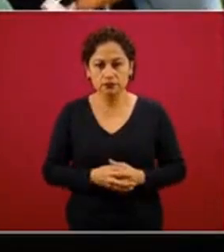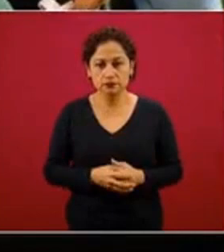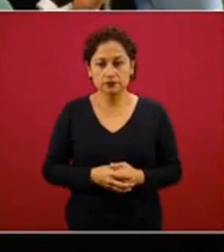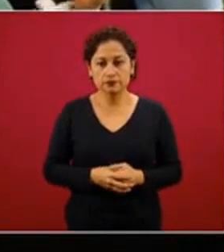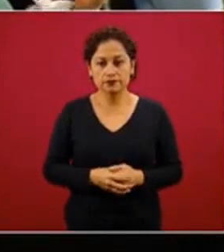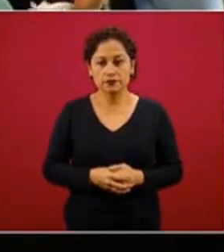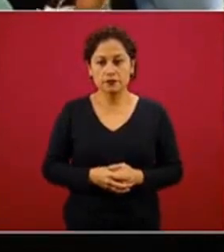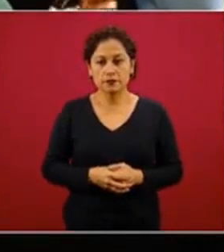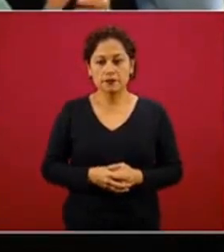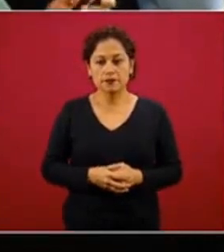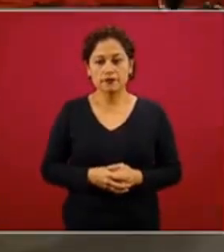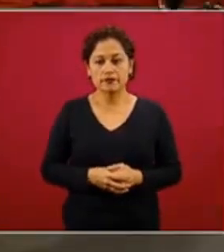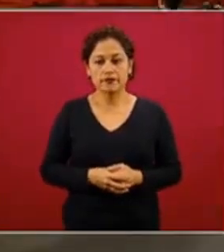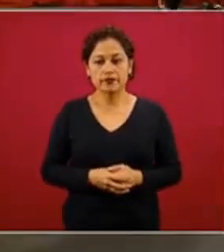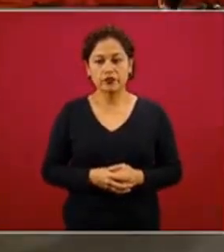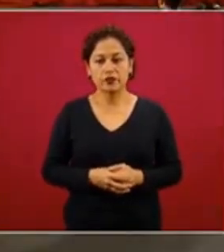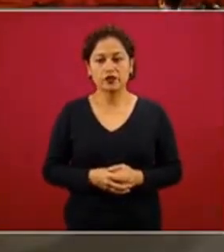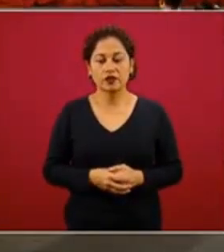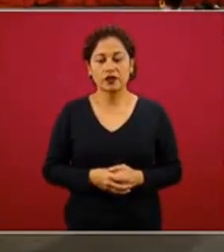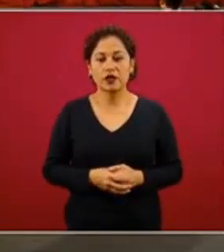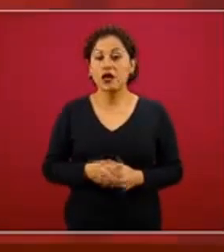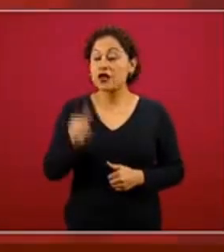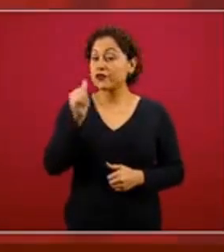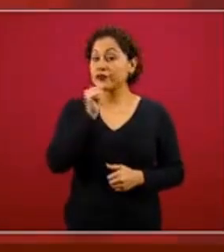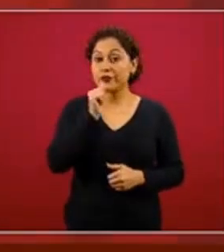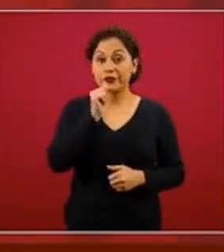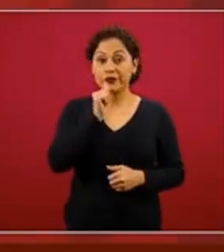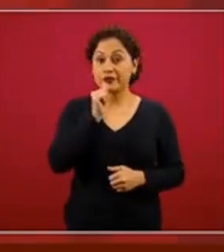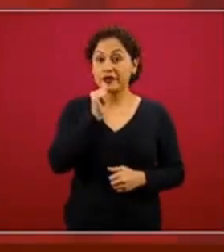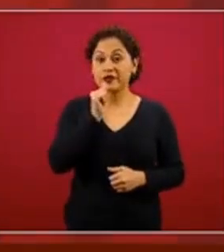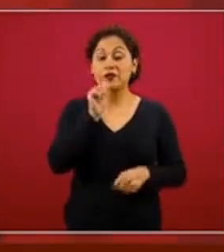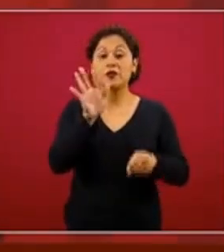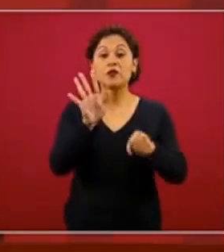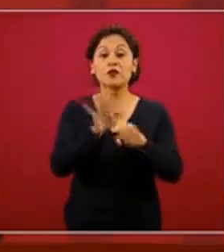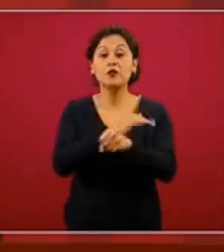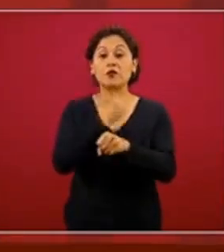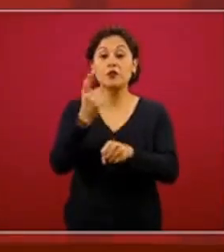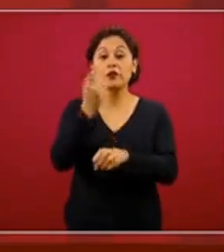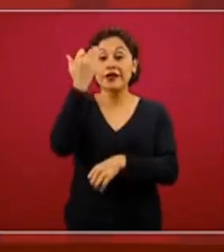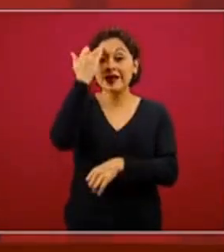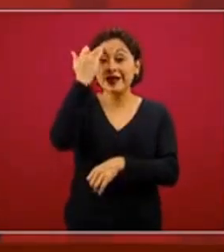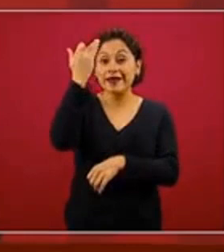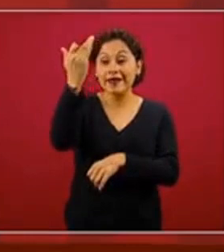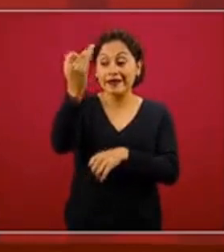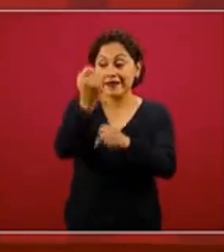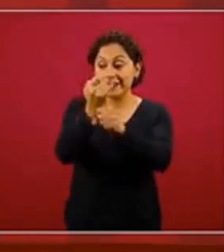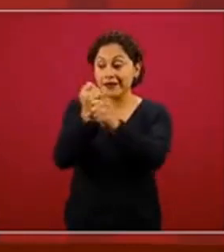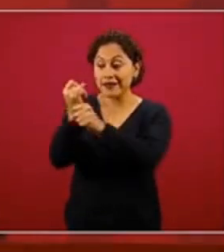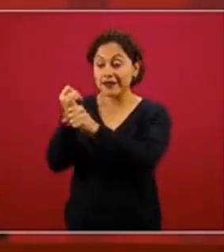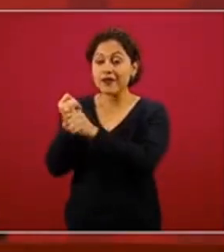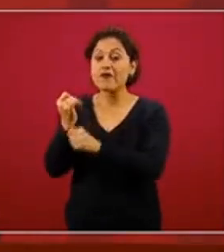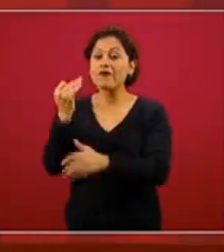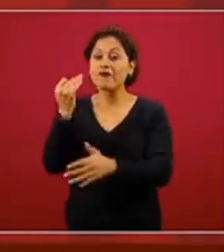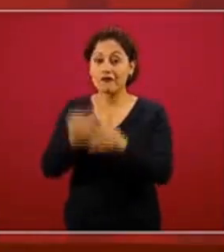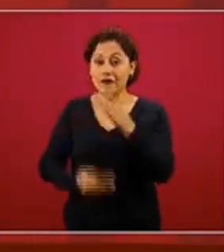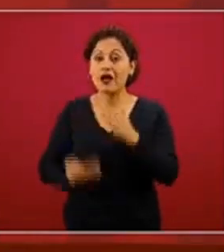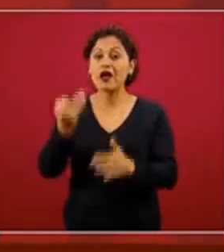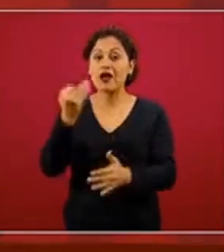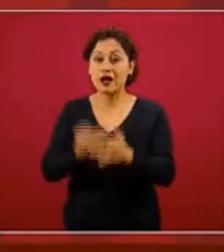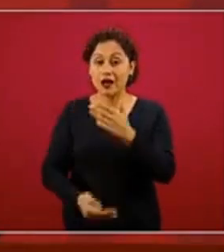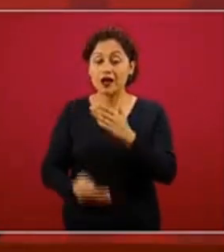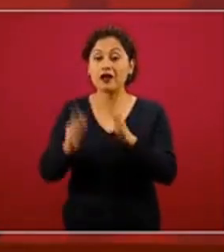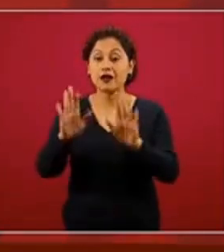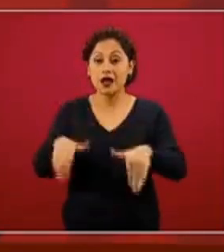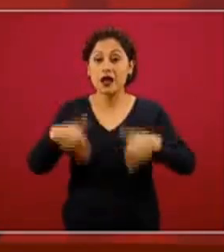No hay uno porque no ha habido el suficiente tiempo, y los que se han usado son experiencias de